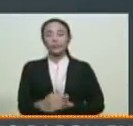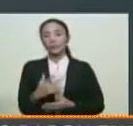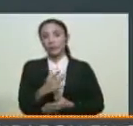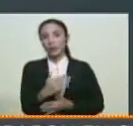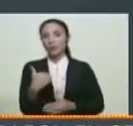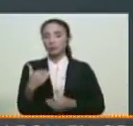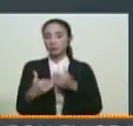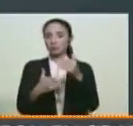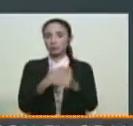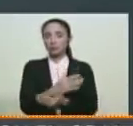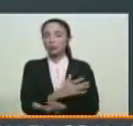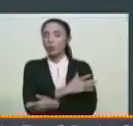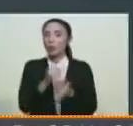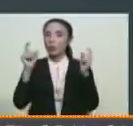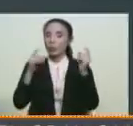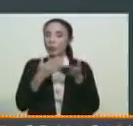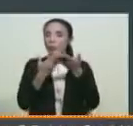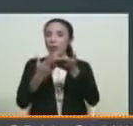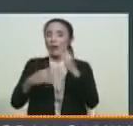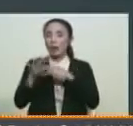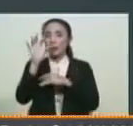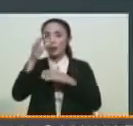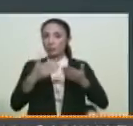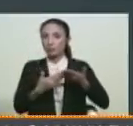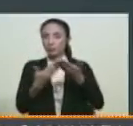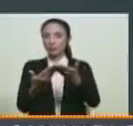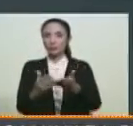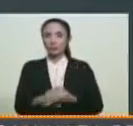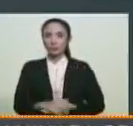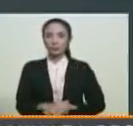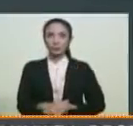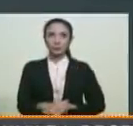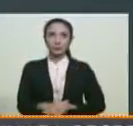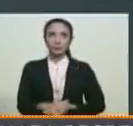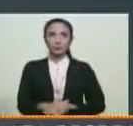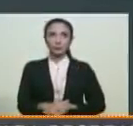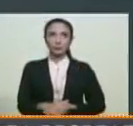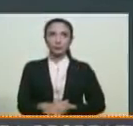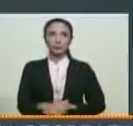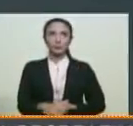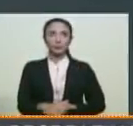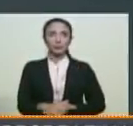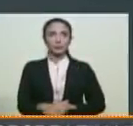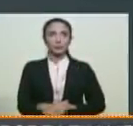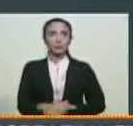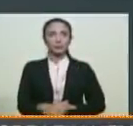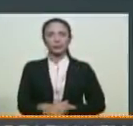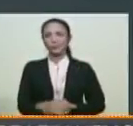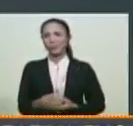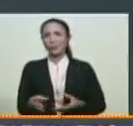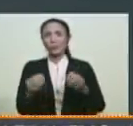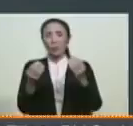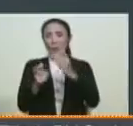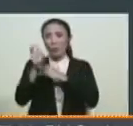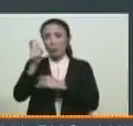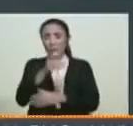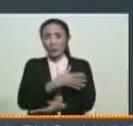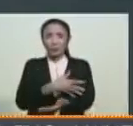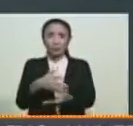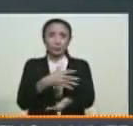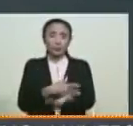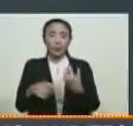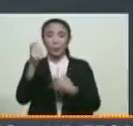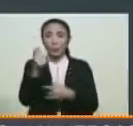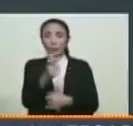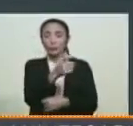podemos dejar a este país. Un poderoso movimiento político, un poderoso partido, de millones, de masas, con